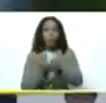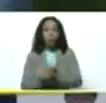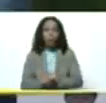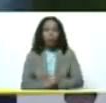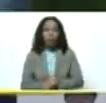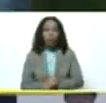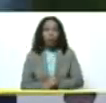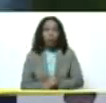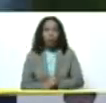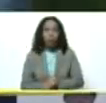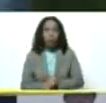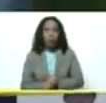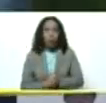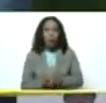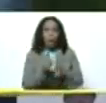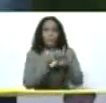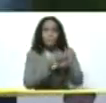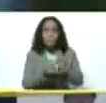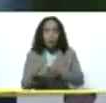los planes